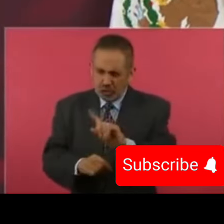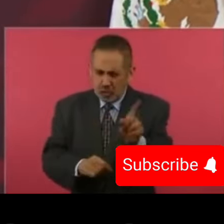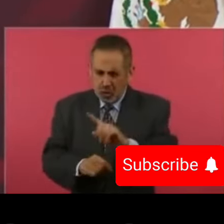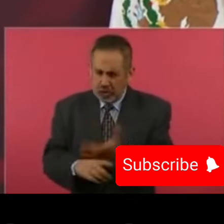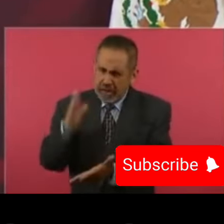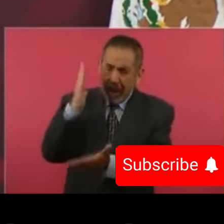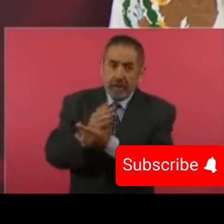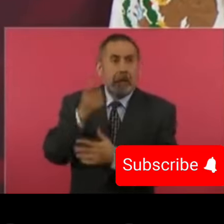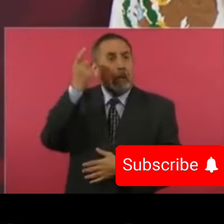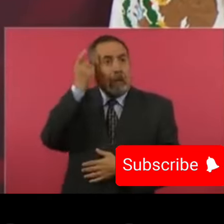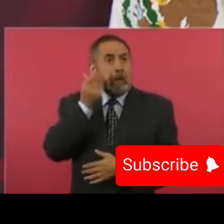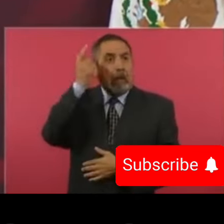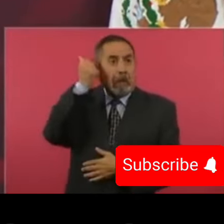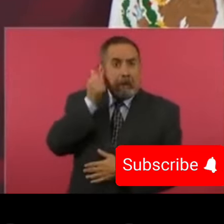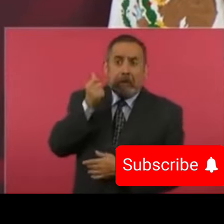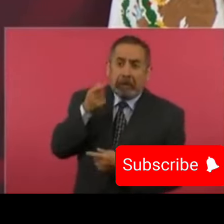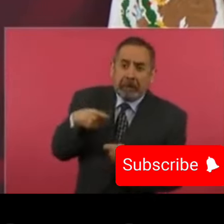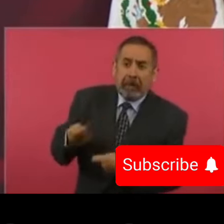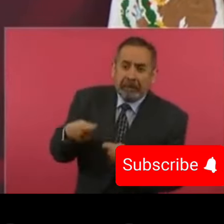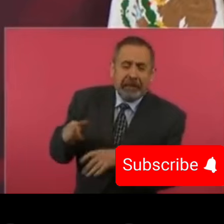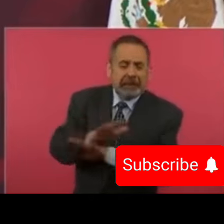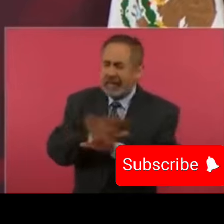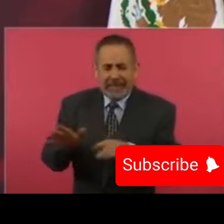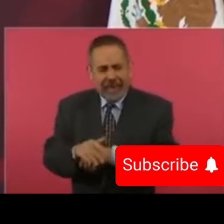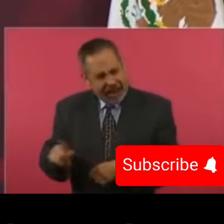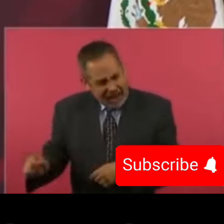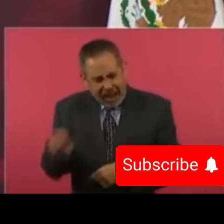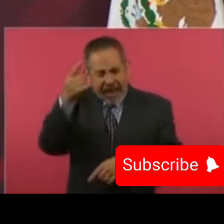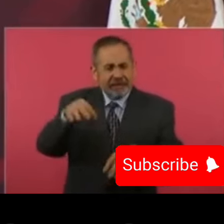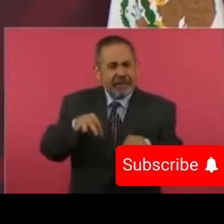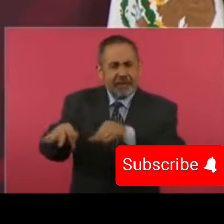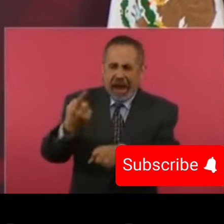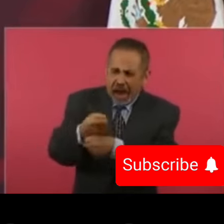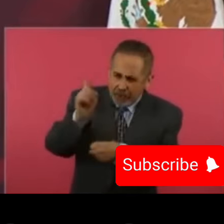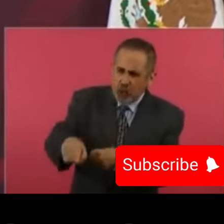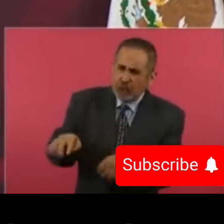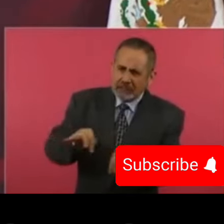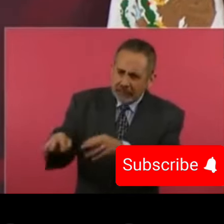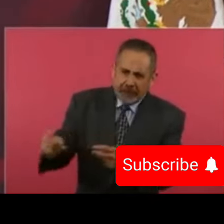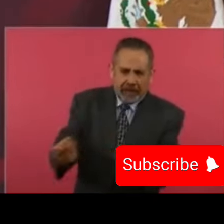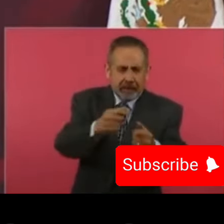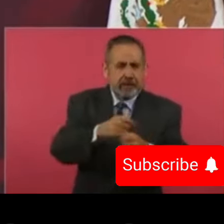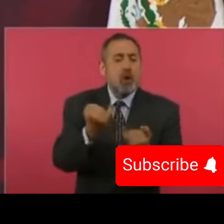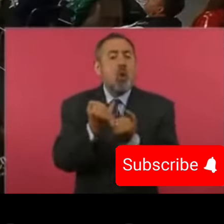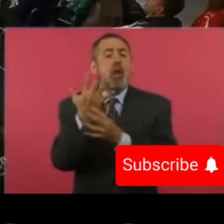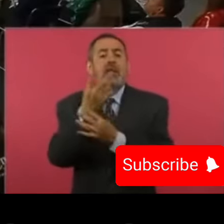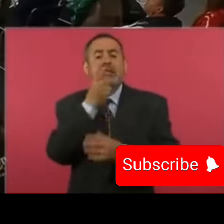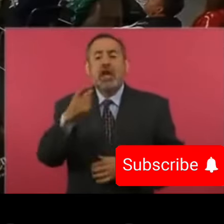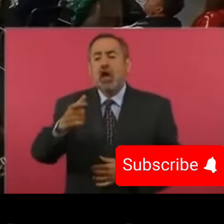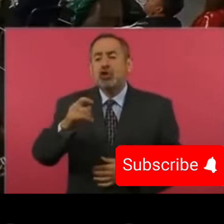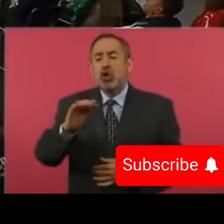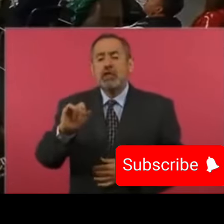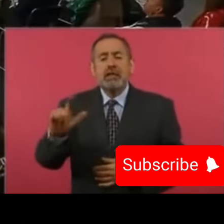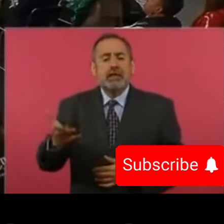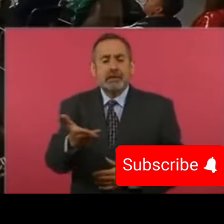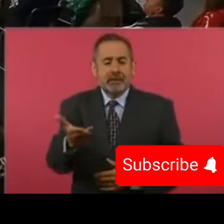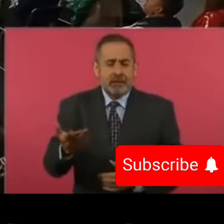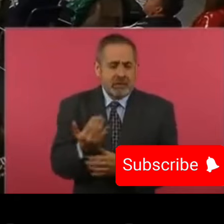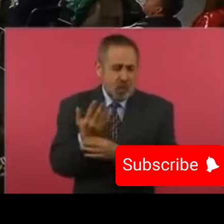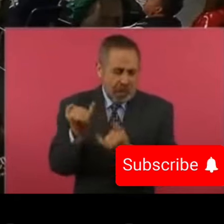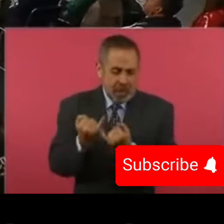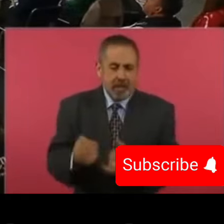estés recibiendo programas sociales a trabajar cabrones como dice so